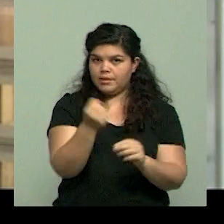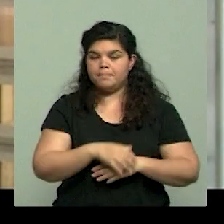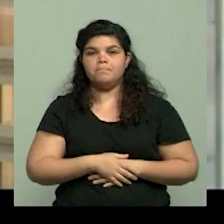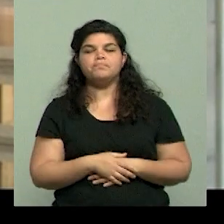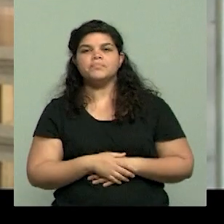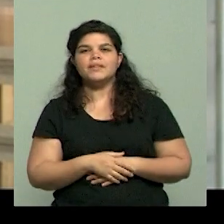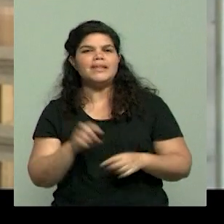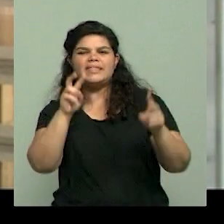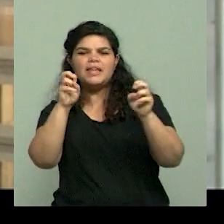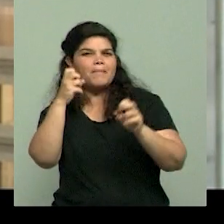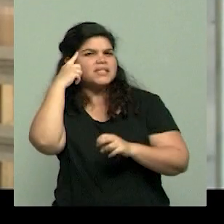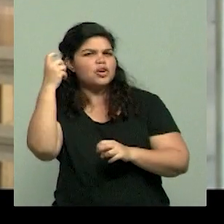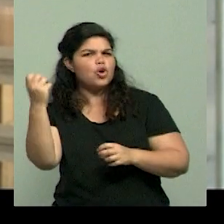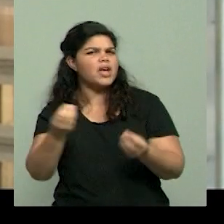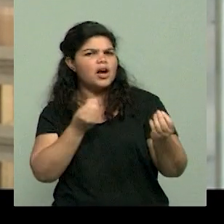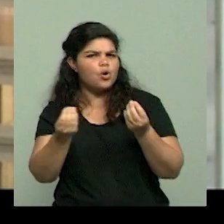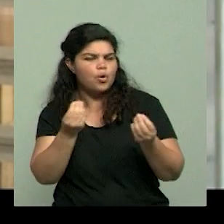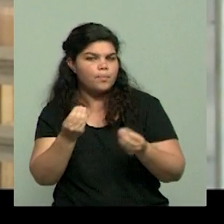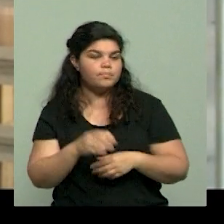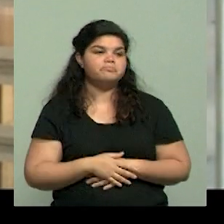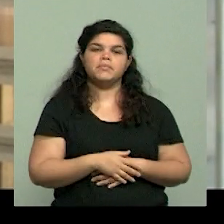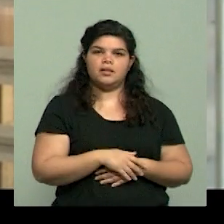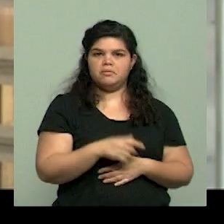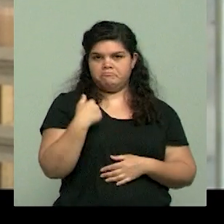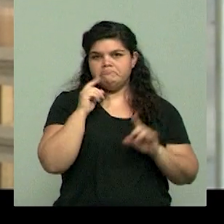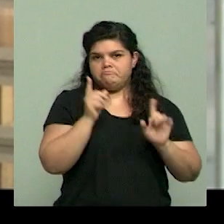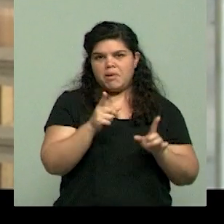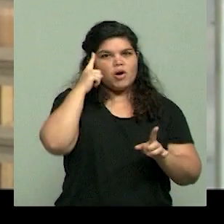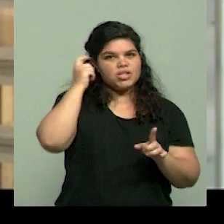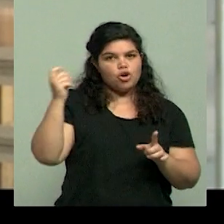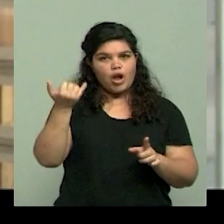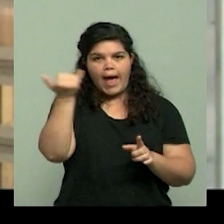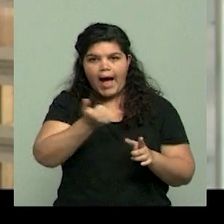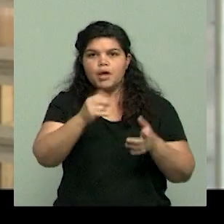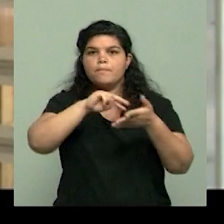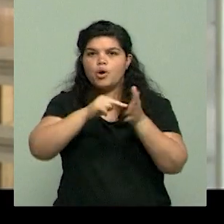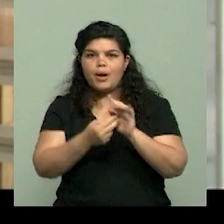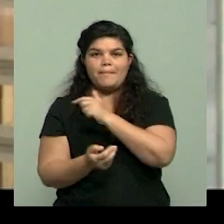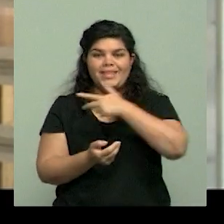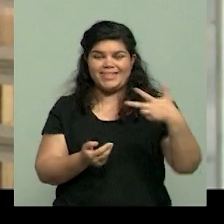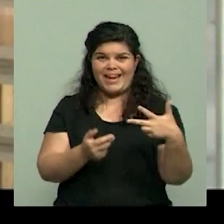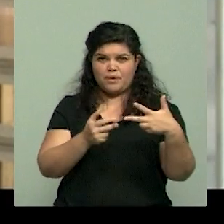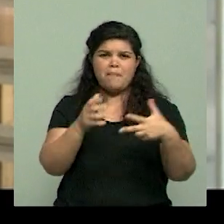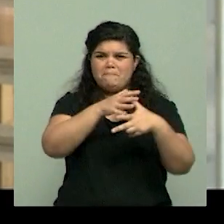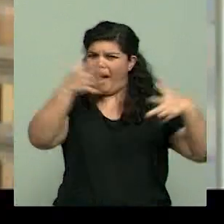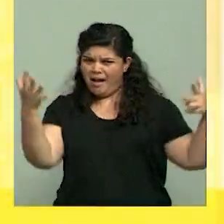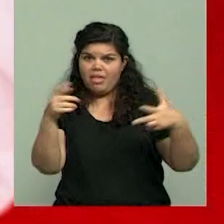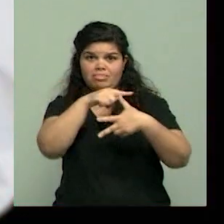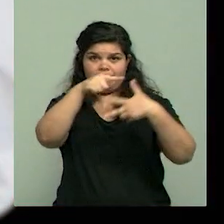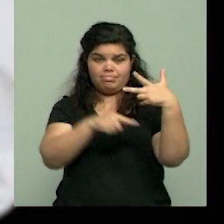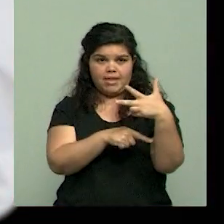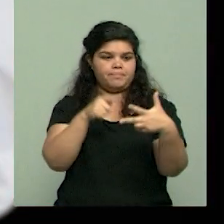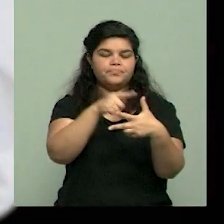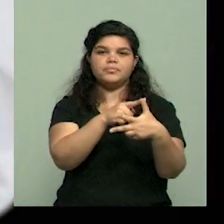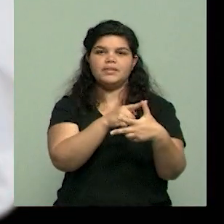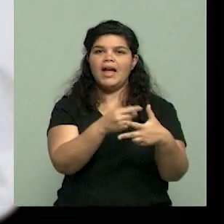la psicología tenemos tres grandes tipos de problemáticas, entre los que se encuentra la anorexia,